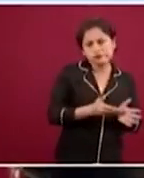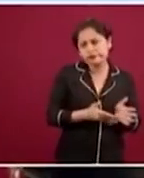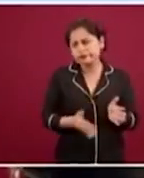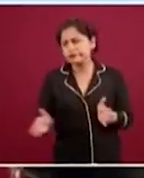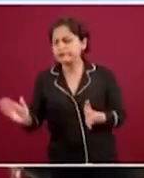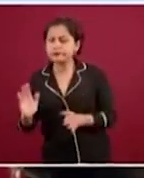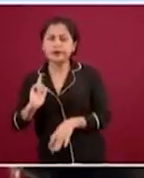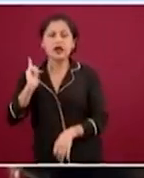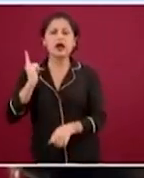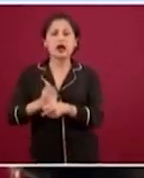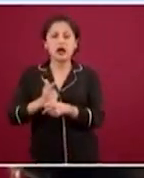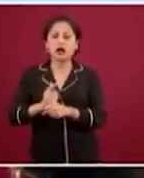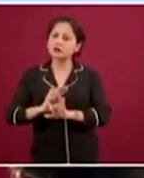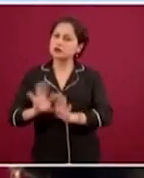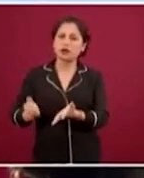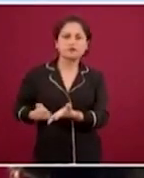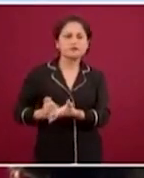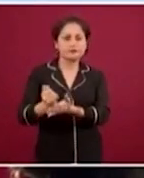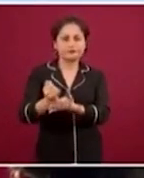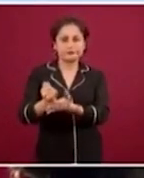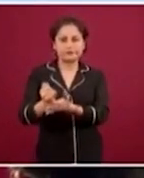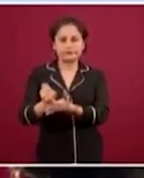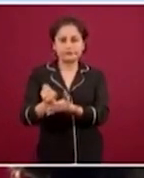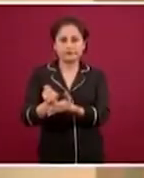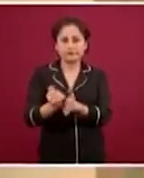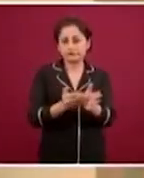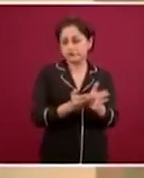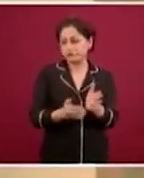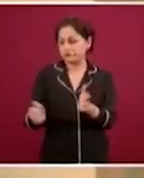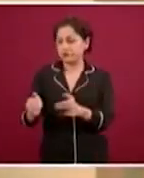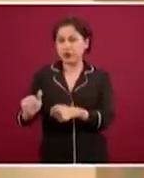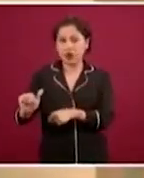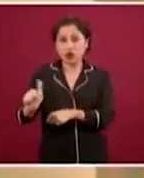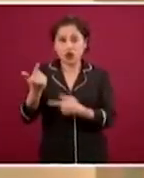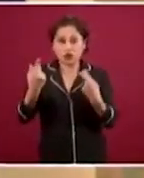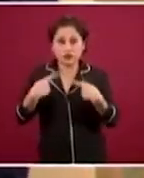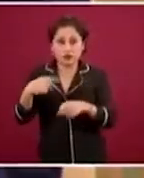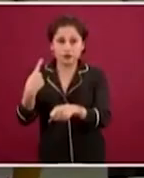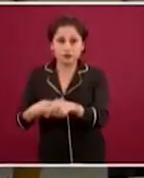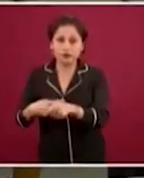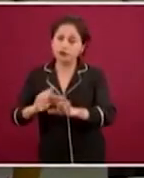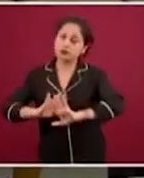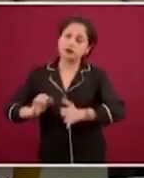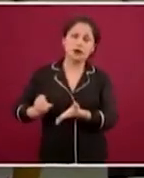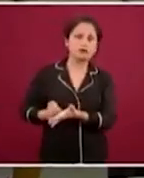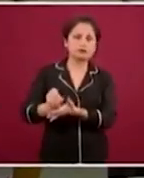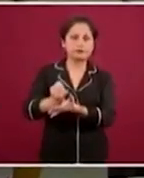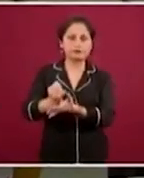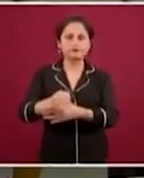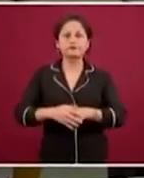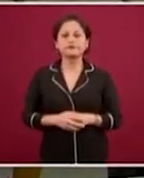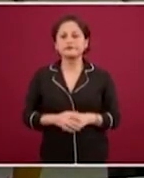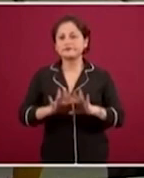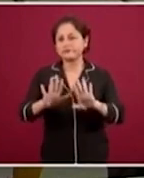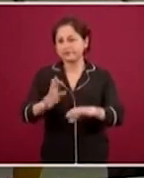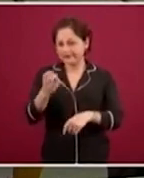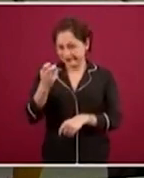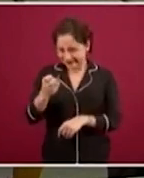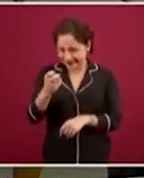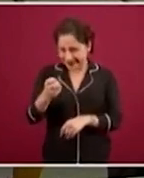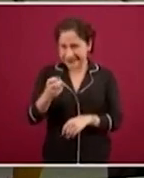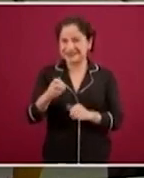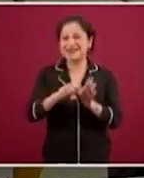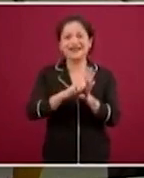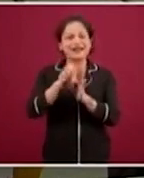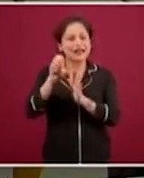sólo 12 casos no fueron en su momento entonces esto ilustra cómo cuando uno entiende lo que